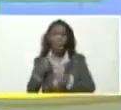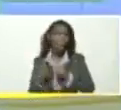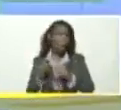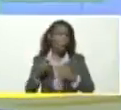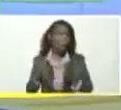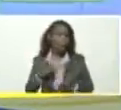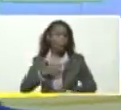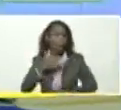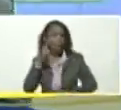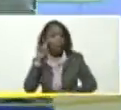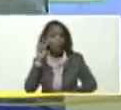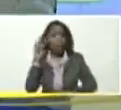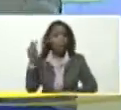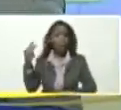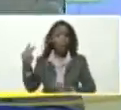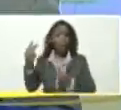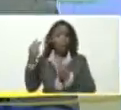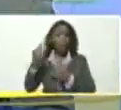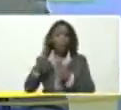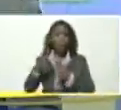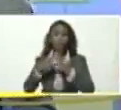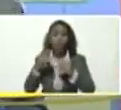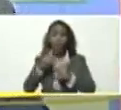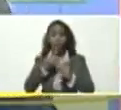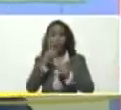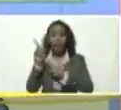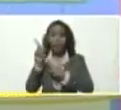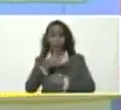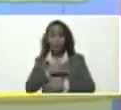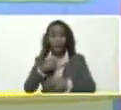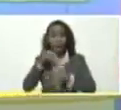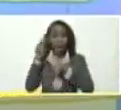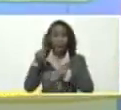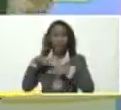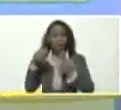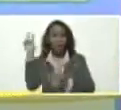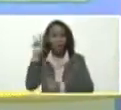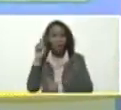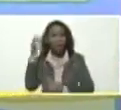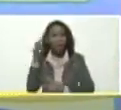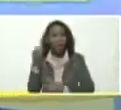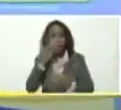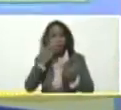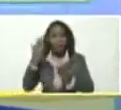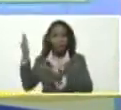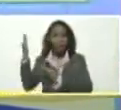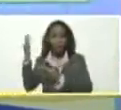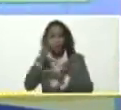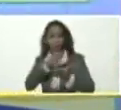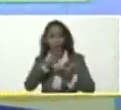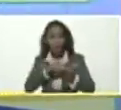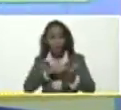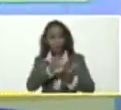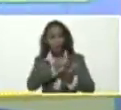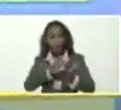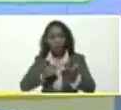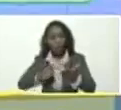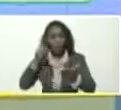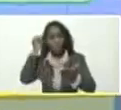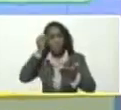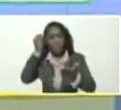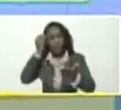pueden percatarse todo aquel que quiera ver en la web qué es la Venezuela de verdad. Es esta, la que lee, la que escribe, la que